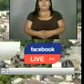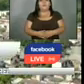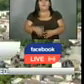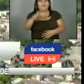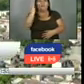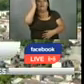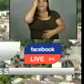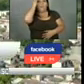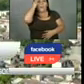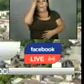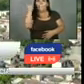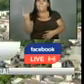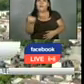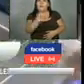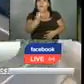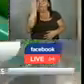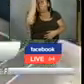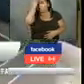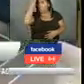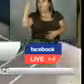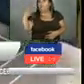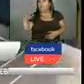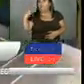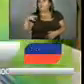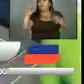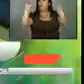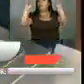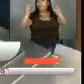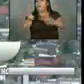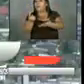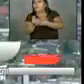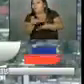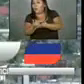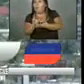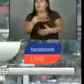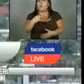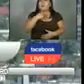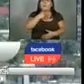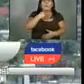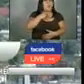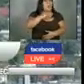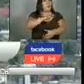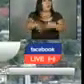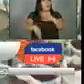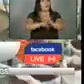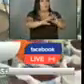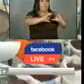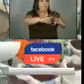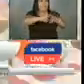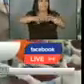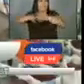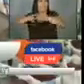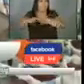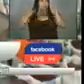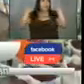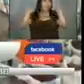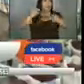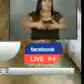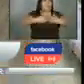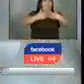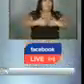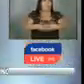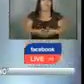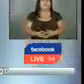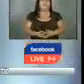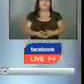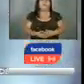Interese qué opinan los expertos sobre el panorama económico en el país en medio de una crisis que afecta a todos los sectores de la cadena productiva.